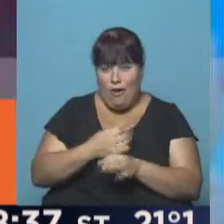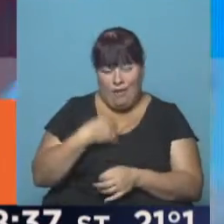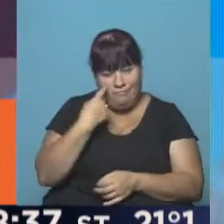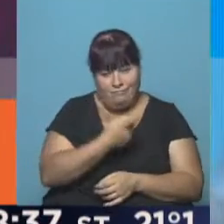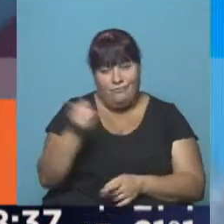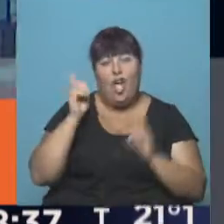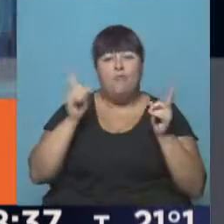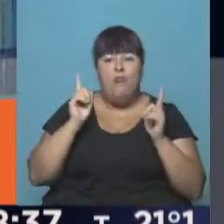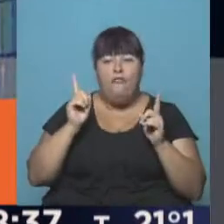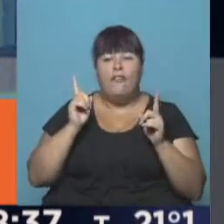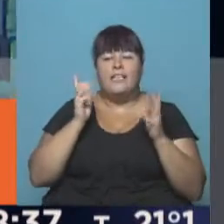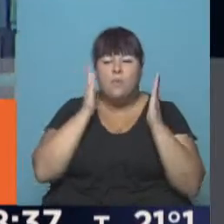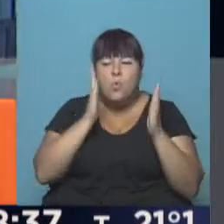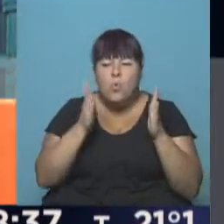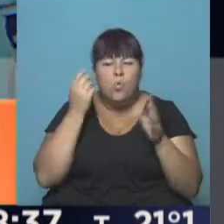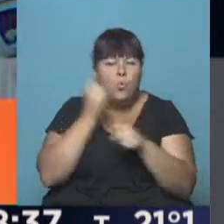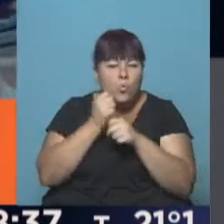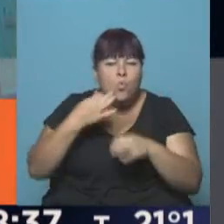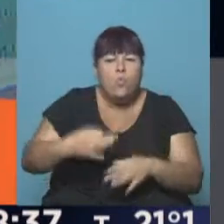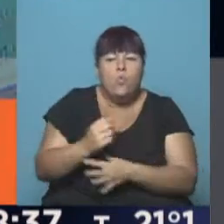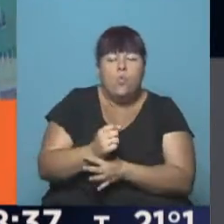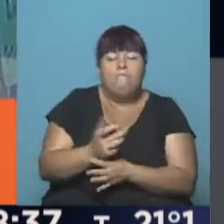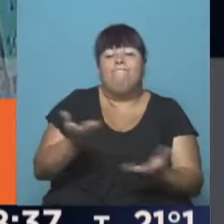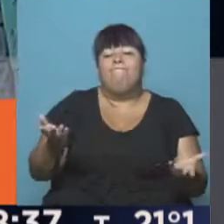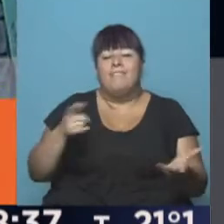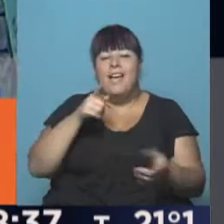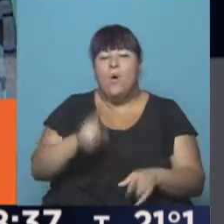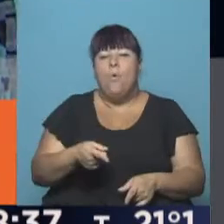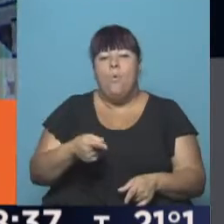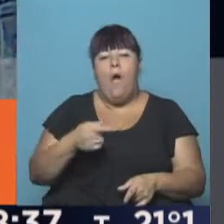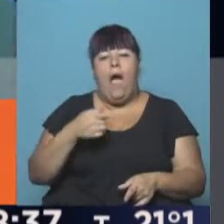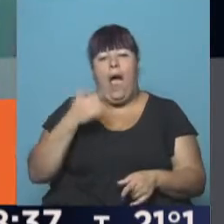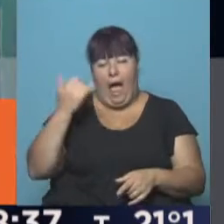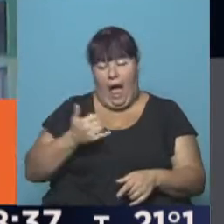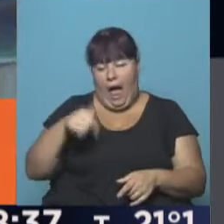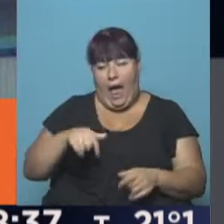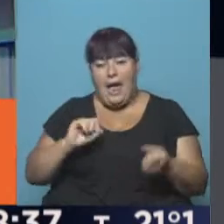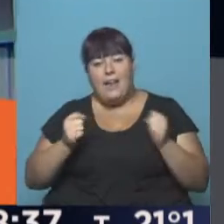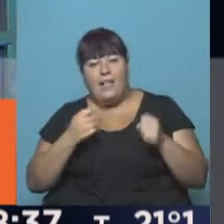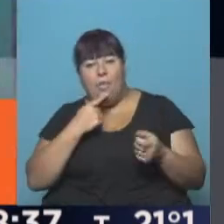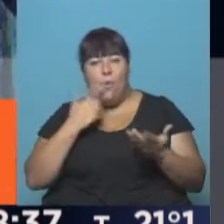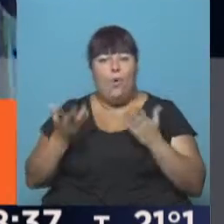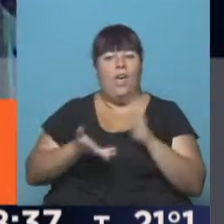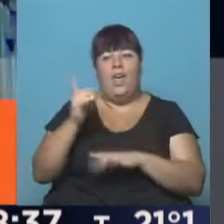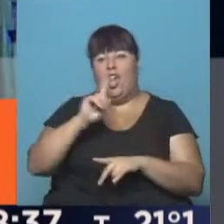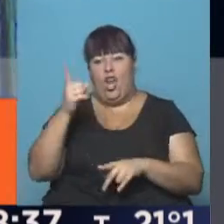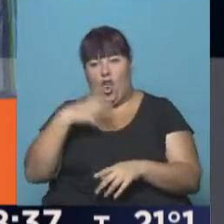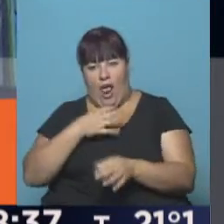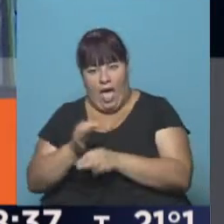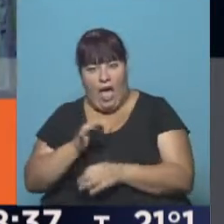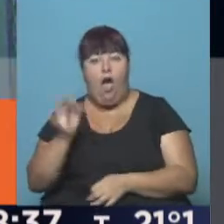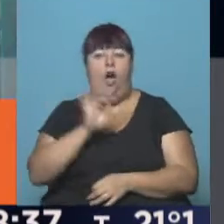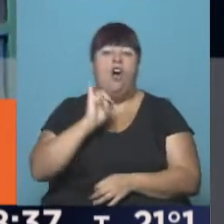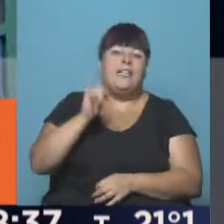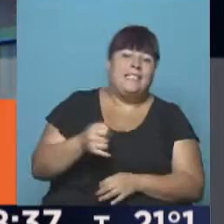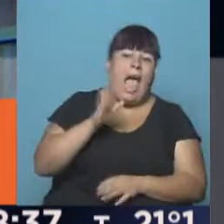profesores muy dedicados muy buenos que están ante esta tensión que es no ir a clases o